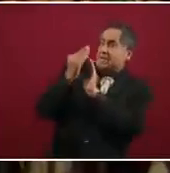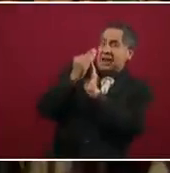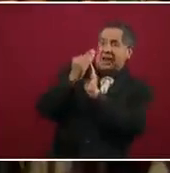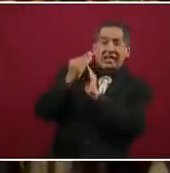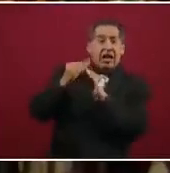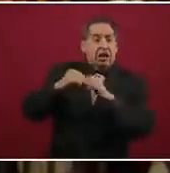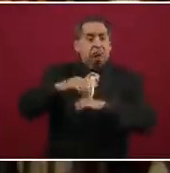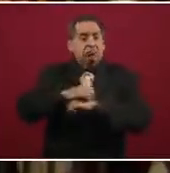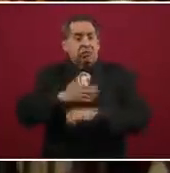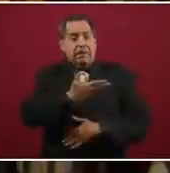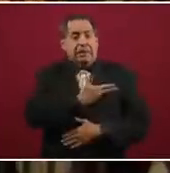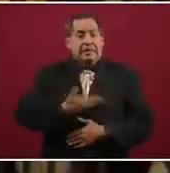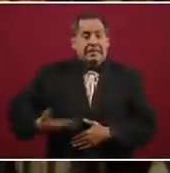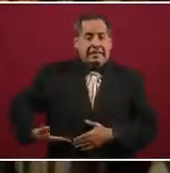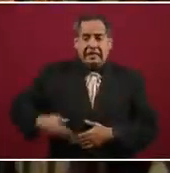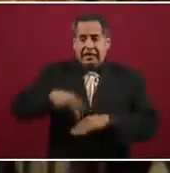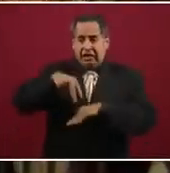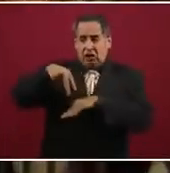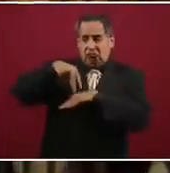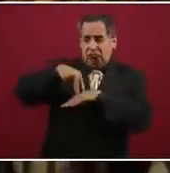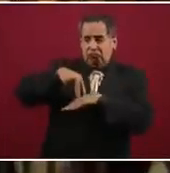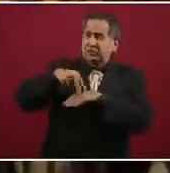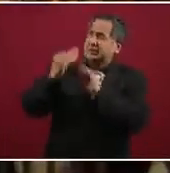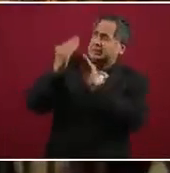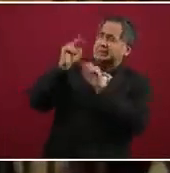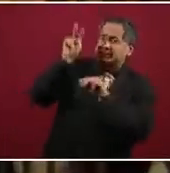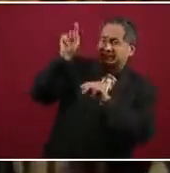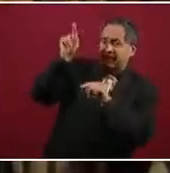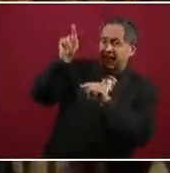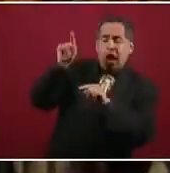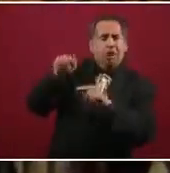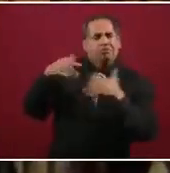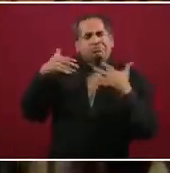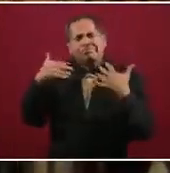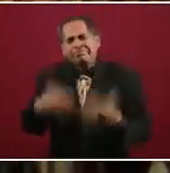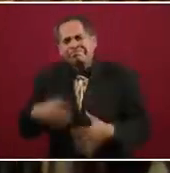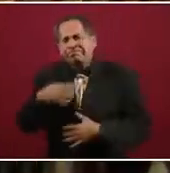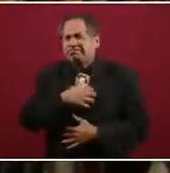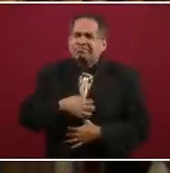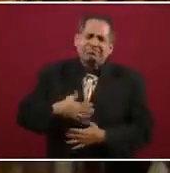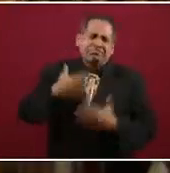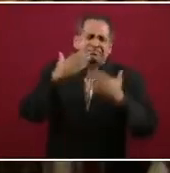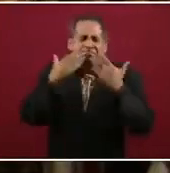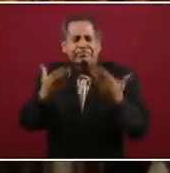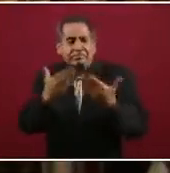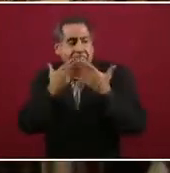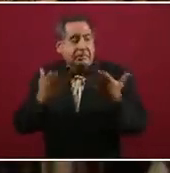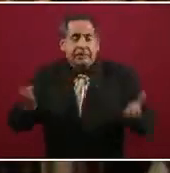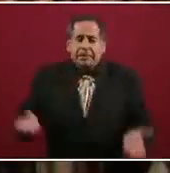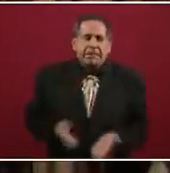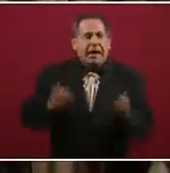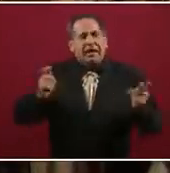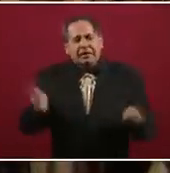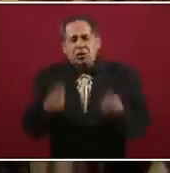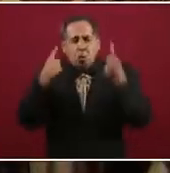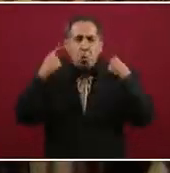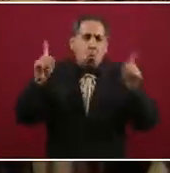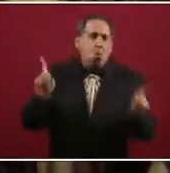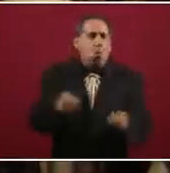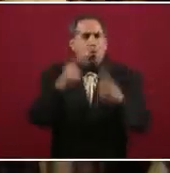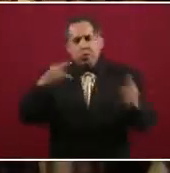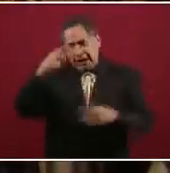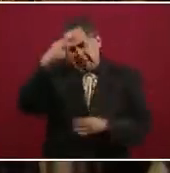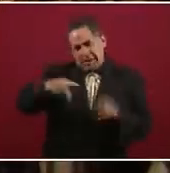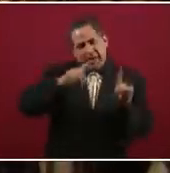presidencial y muy contenta, bueno, de que la música y las danzas de México sean las que han protagonizado toda esta tarde y que